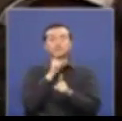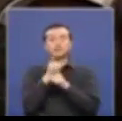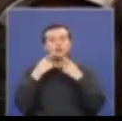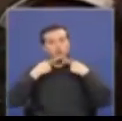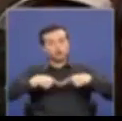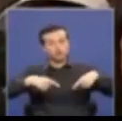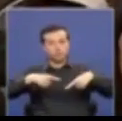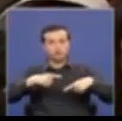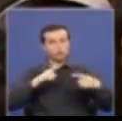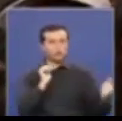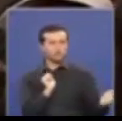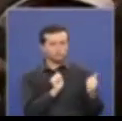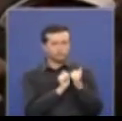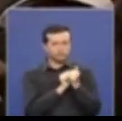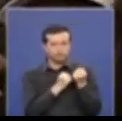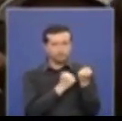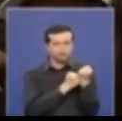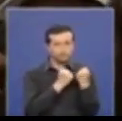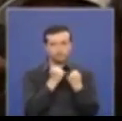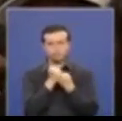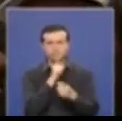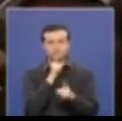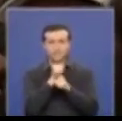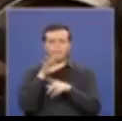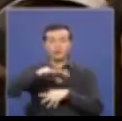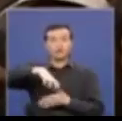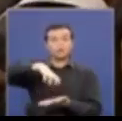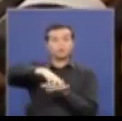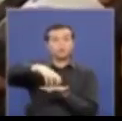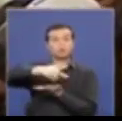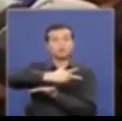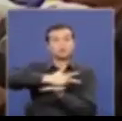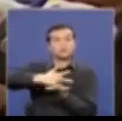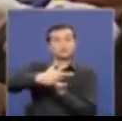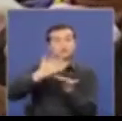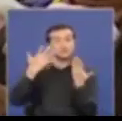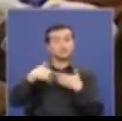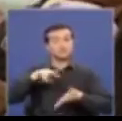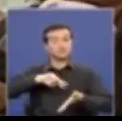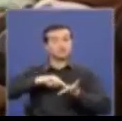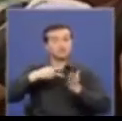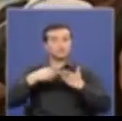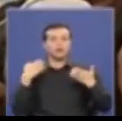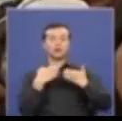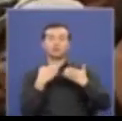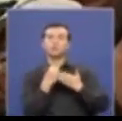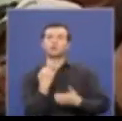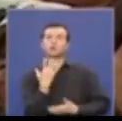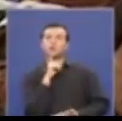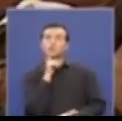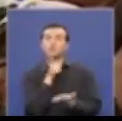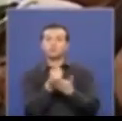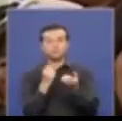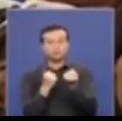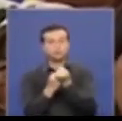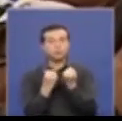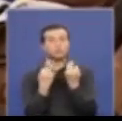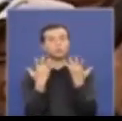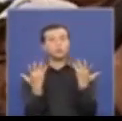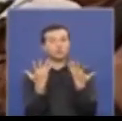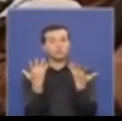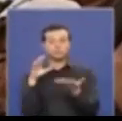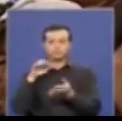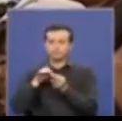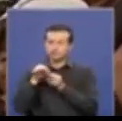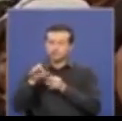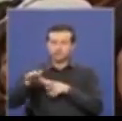estrategia hombro a hombro, que ya se incorporó la provincia del Carchi y que significa un equipo mínimo de asistencia técnica en